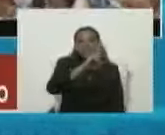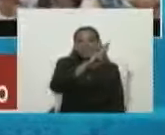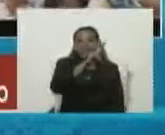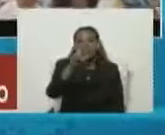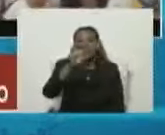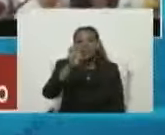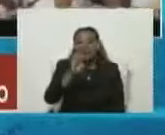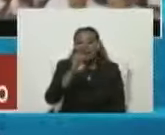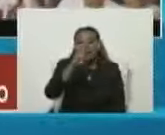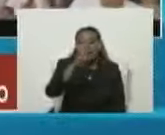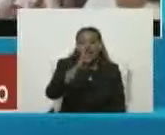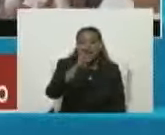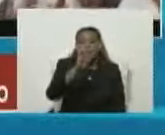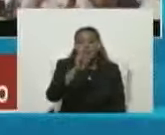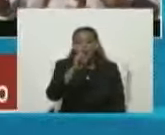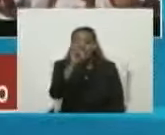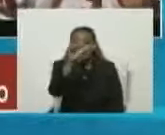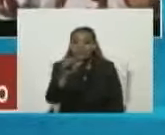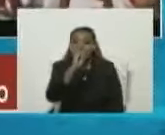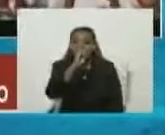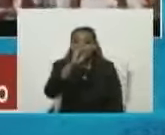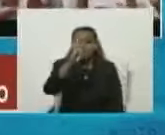Irreversible.